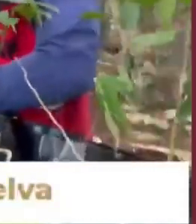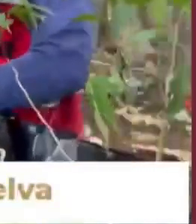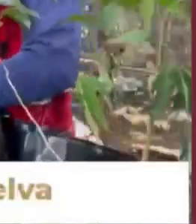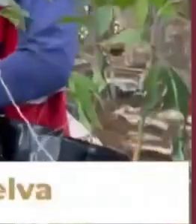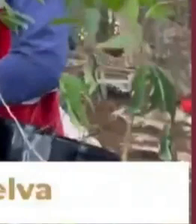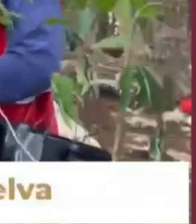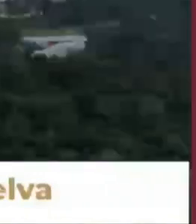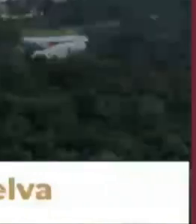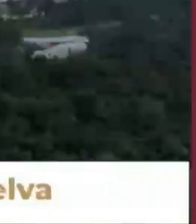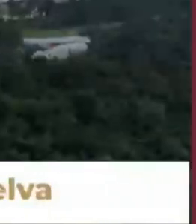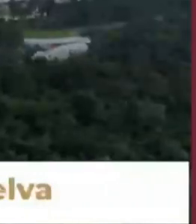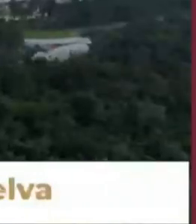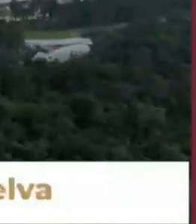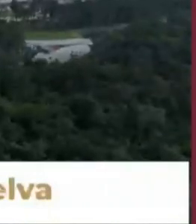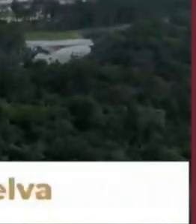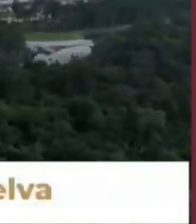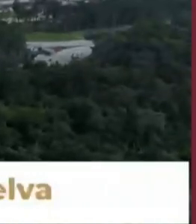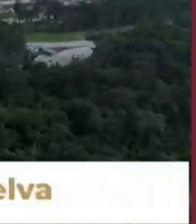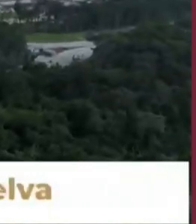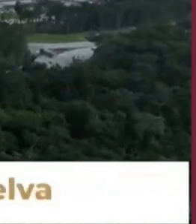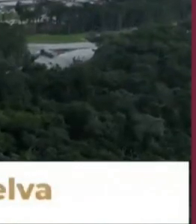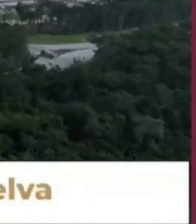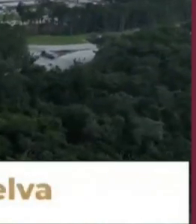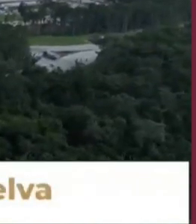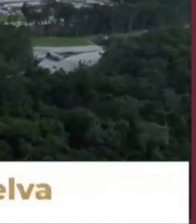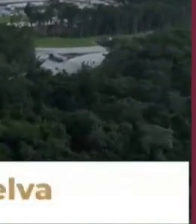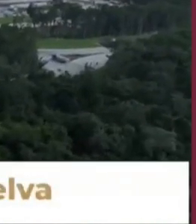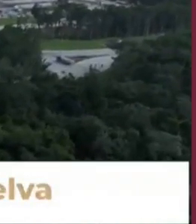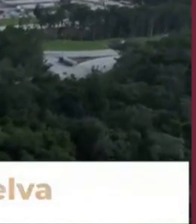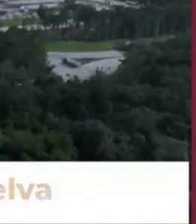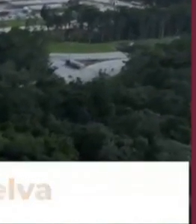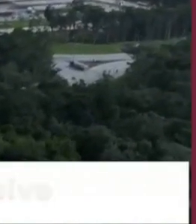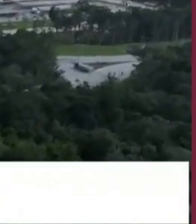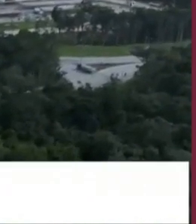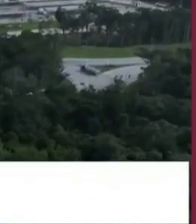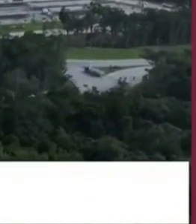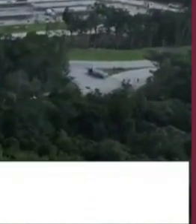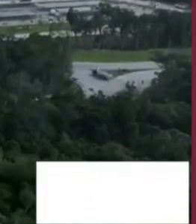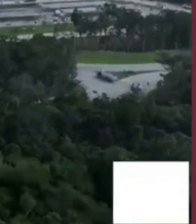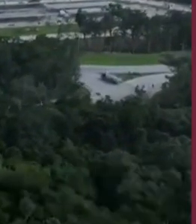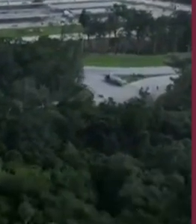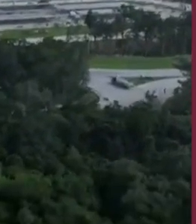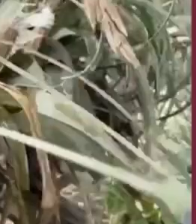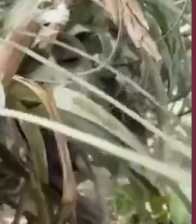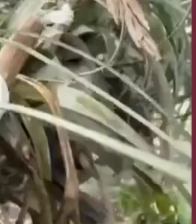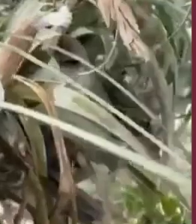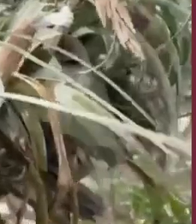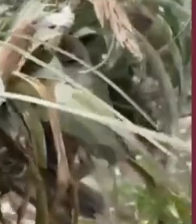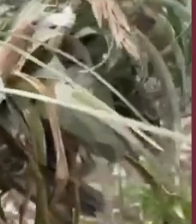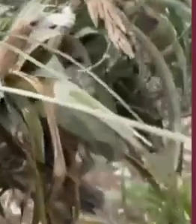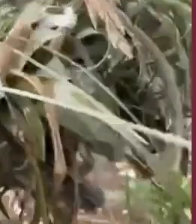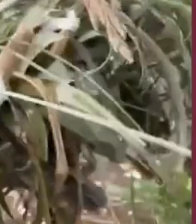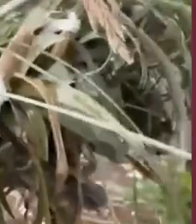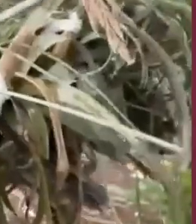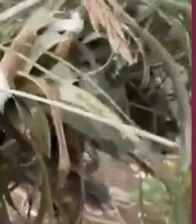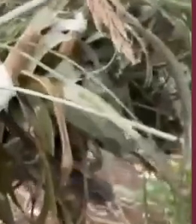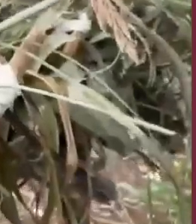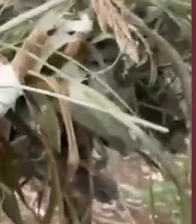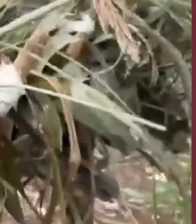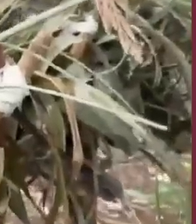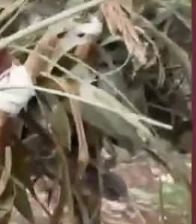el aeropuerto de la selva, como lo ha referido el presidente de México, por ende, se han mantenido